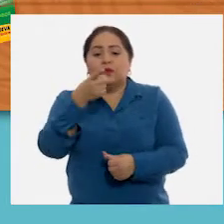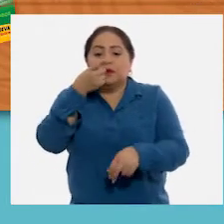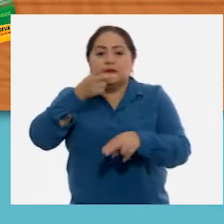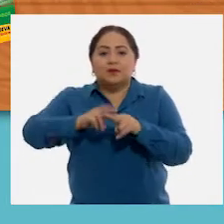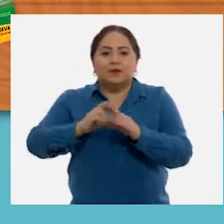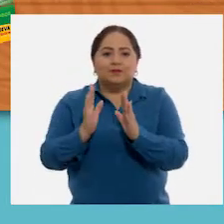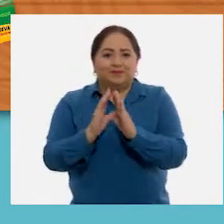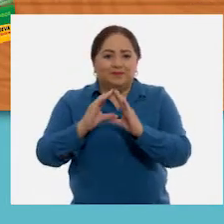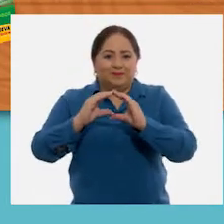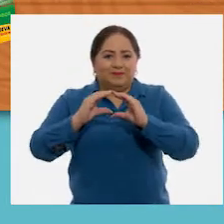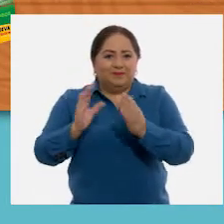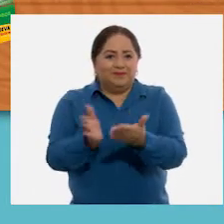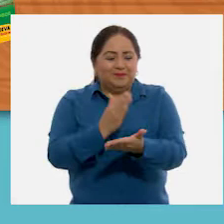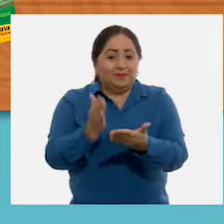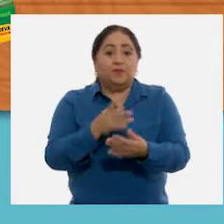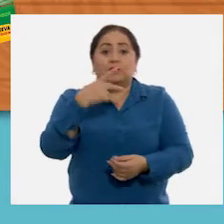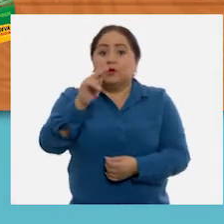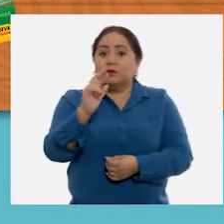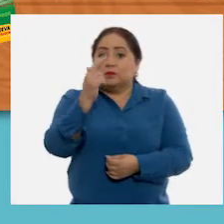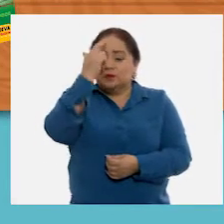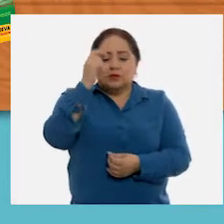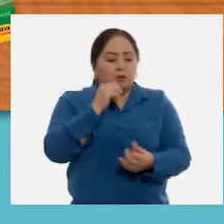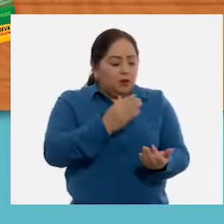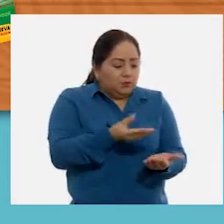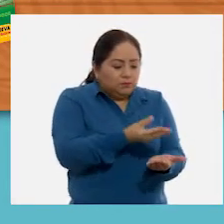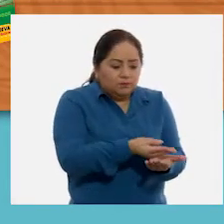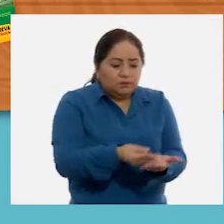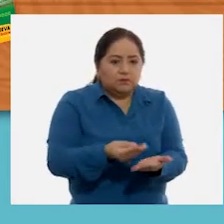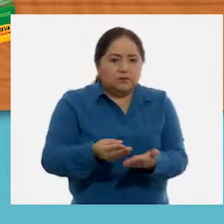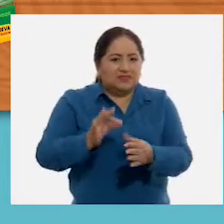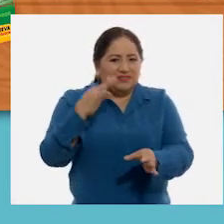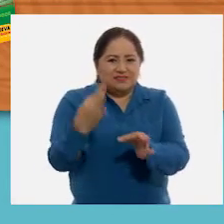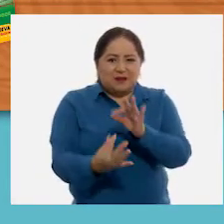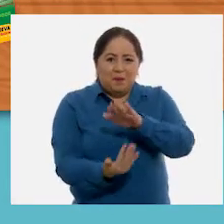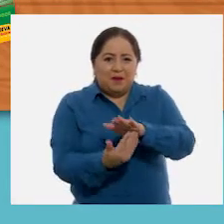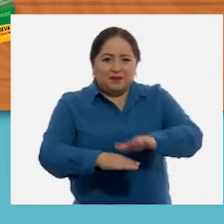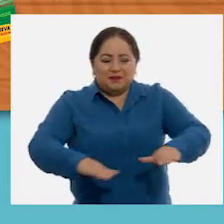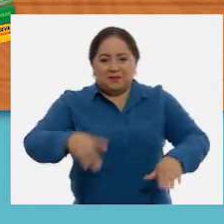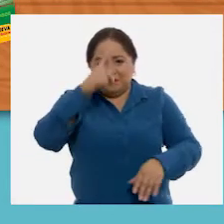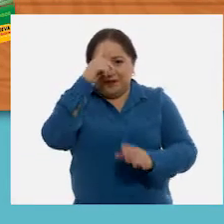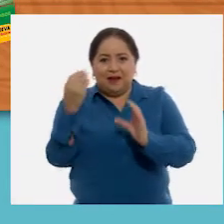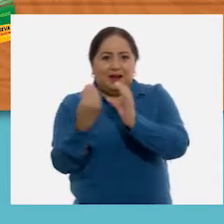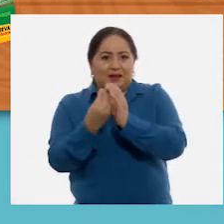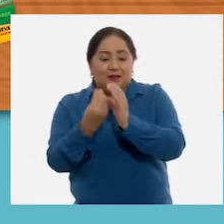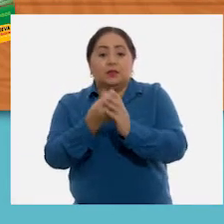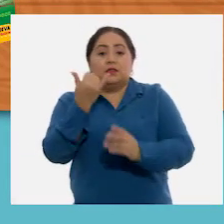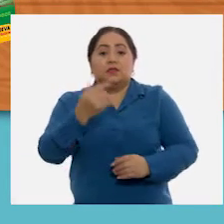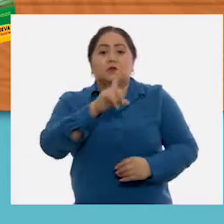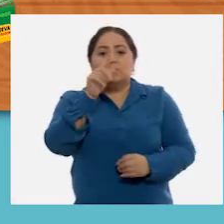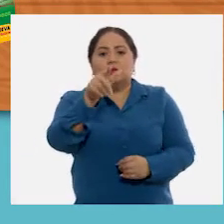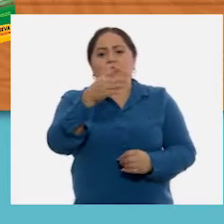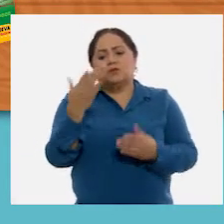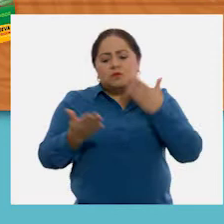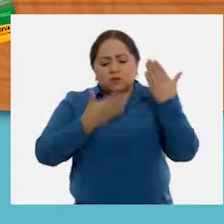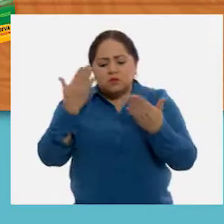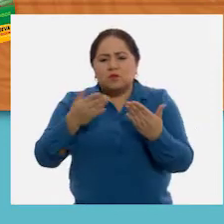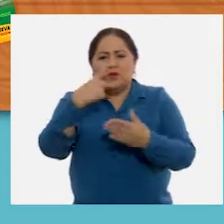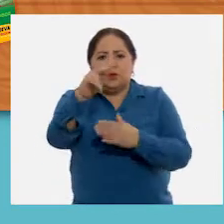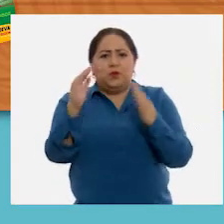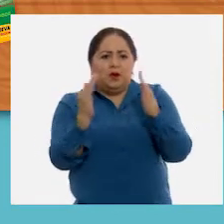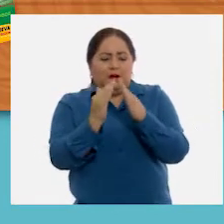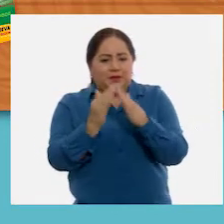diccionario. Recuerden tenerlo siempre a mano durante esta clase y también a leer en casa o estudiar otras